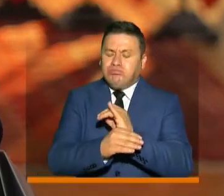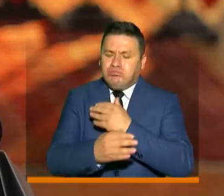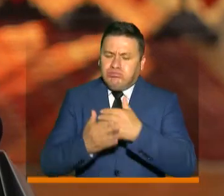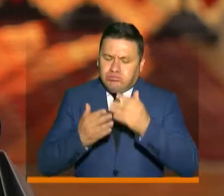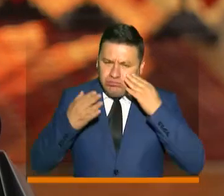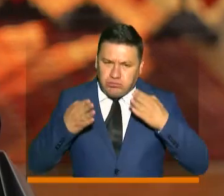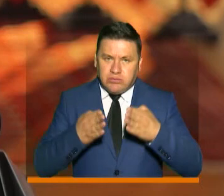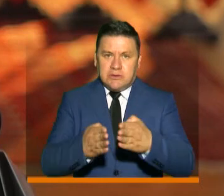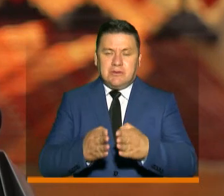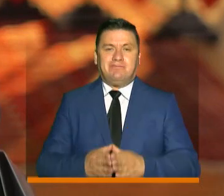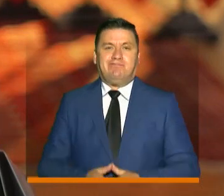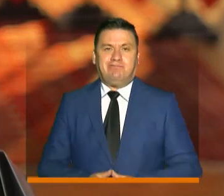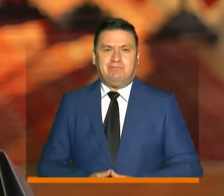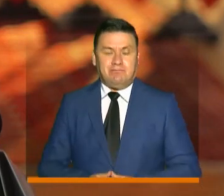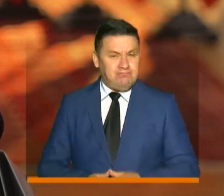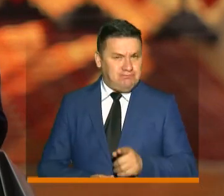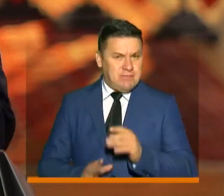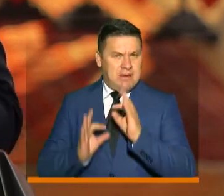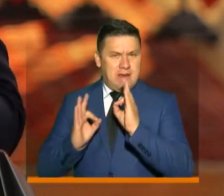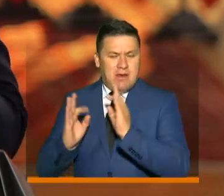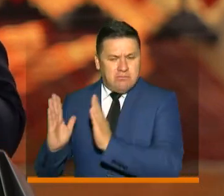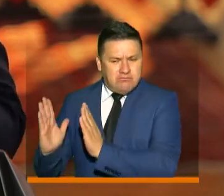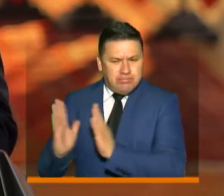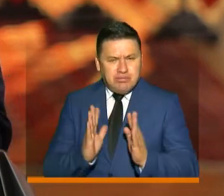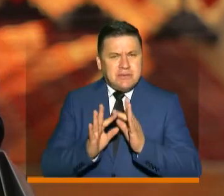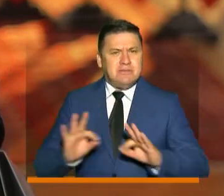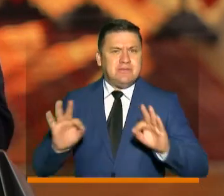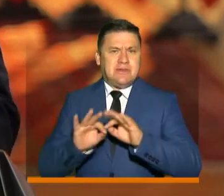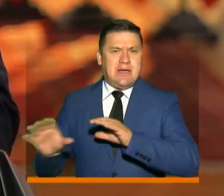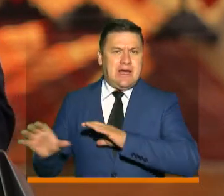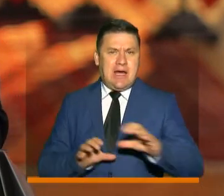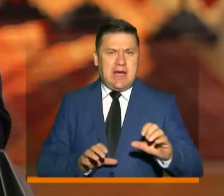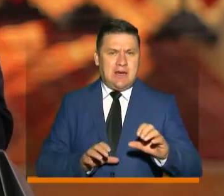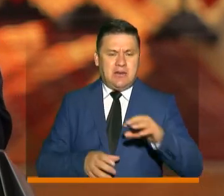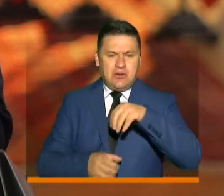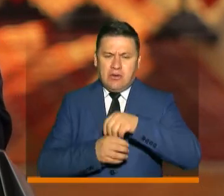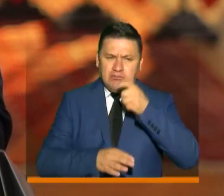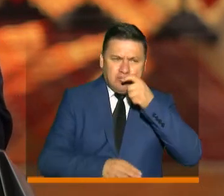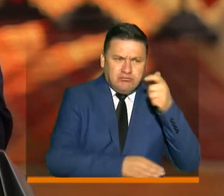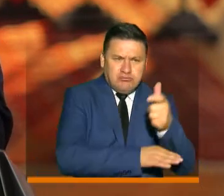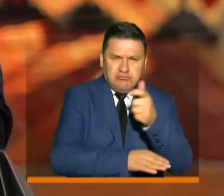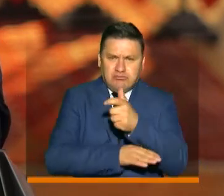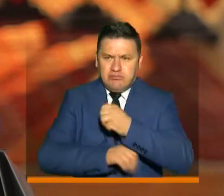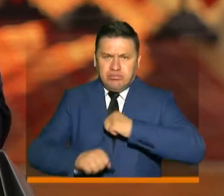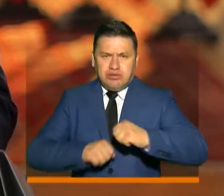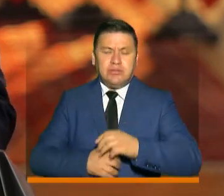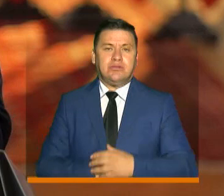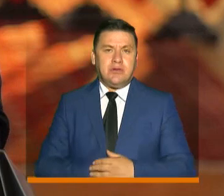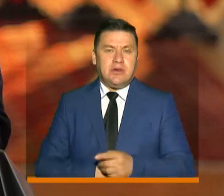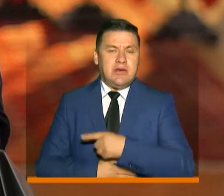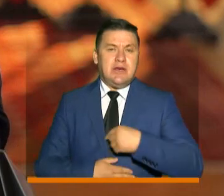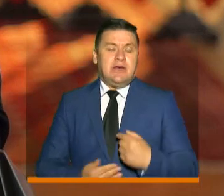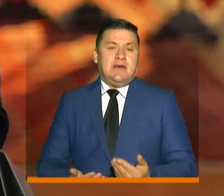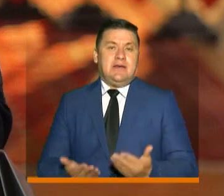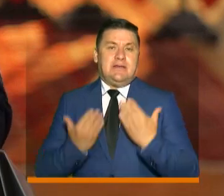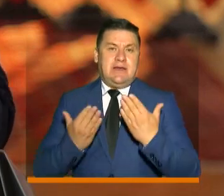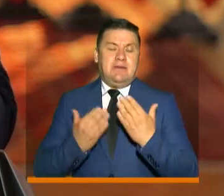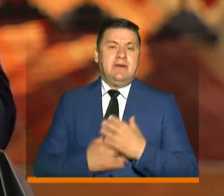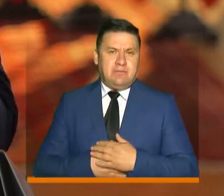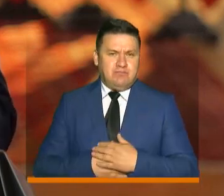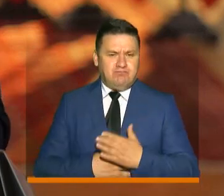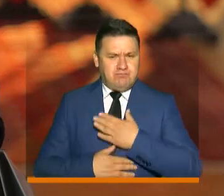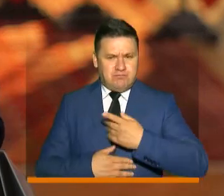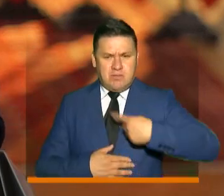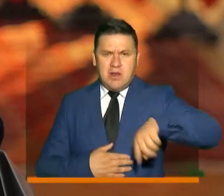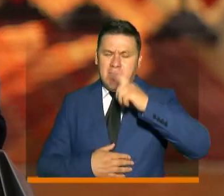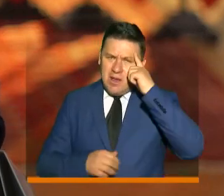fundamentos han garantizado la acción constante de los organismos de control lo que nos permite ver que